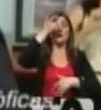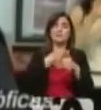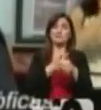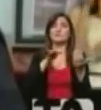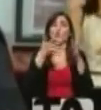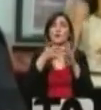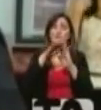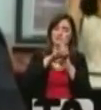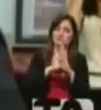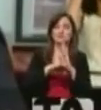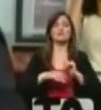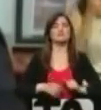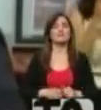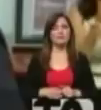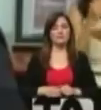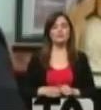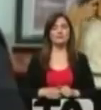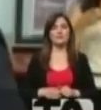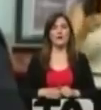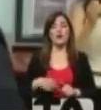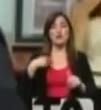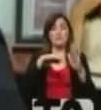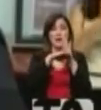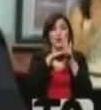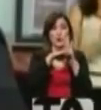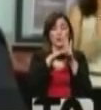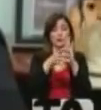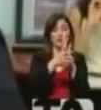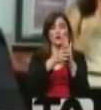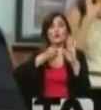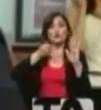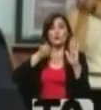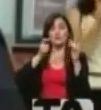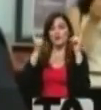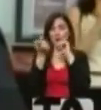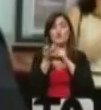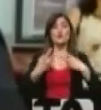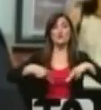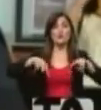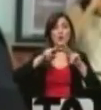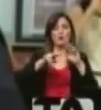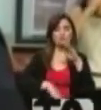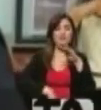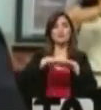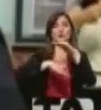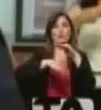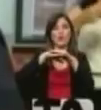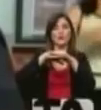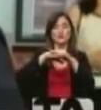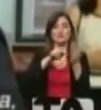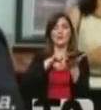catastróficas. Además, para la tasa por retiro mensual en efectivo, vamos a cambiar y ampliar el monto máximo que esté exento de